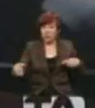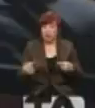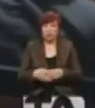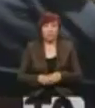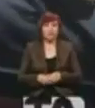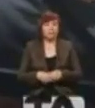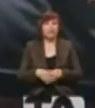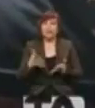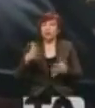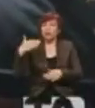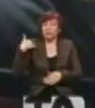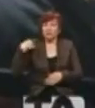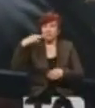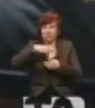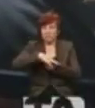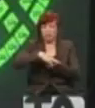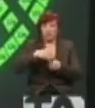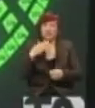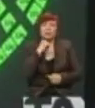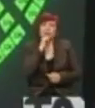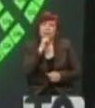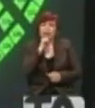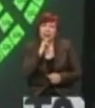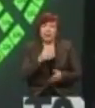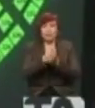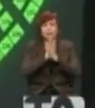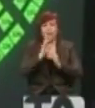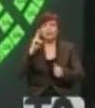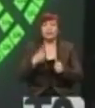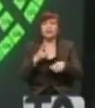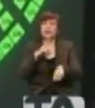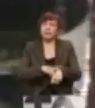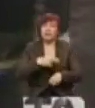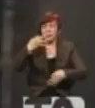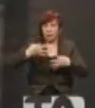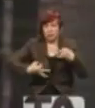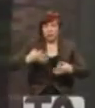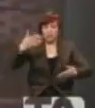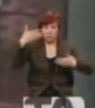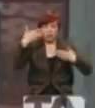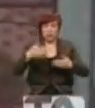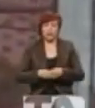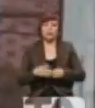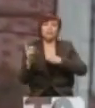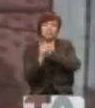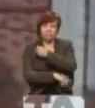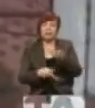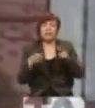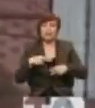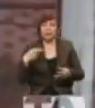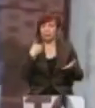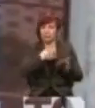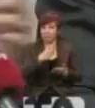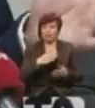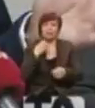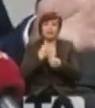conseguir los votos para impulsar un segundo pedido de juicio político y peor aún, para censurarlo y destituirlo.